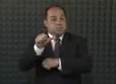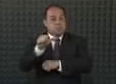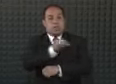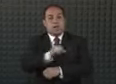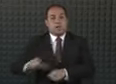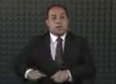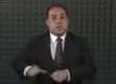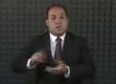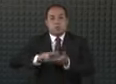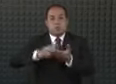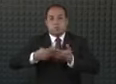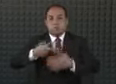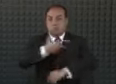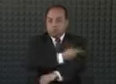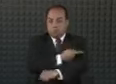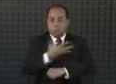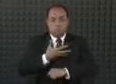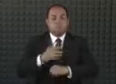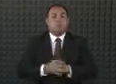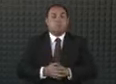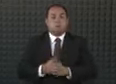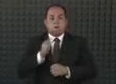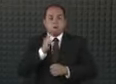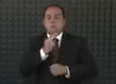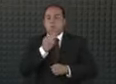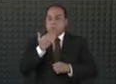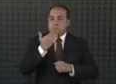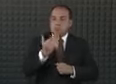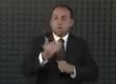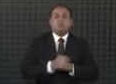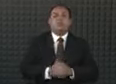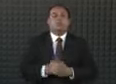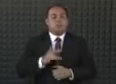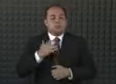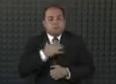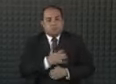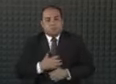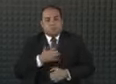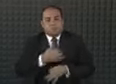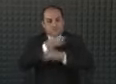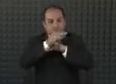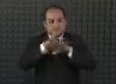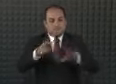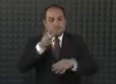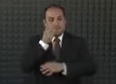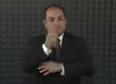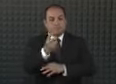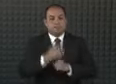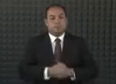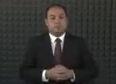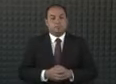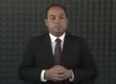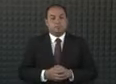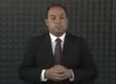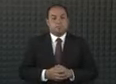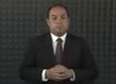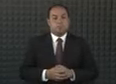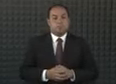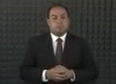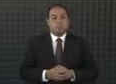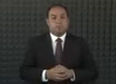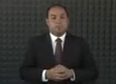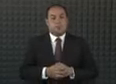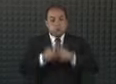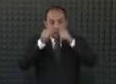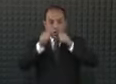alcaldías con su esquema completo. Entonces son muy buenas noticias, estamos muy contentos de poder anunciar esto y como pueden ver, la cobertura